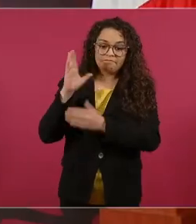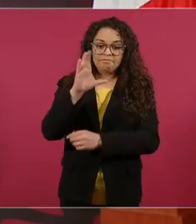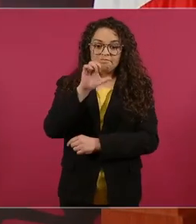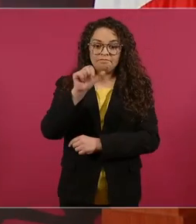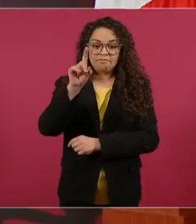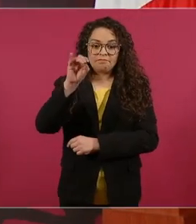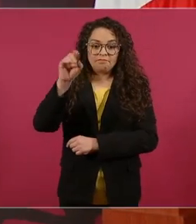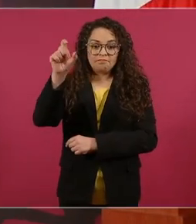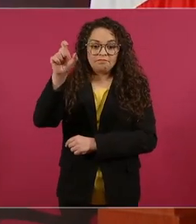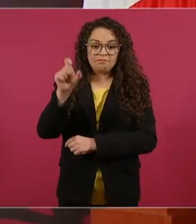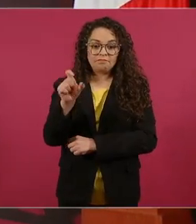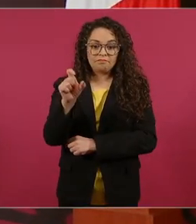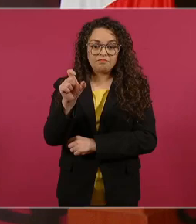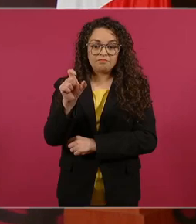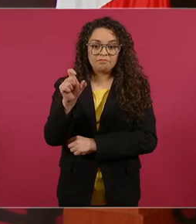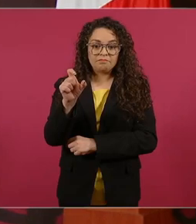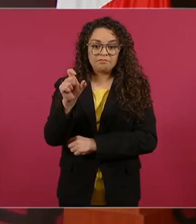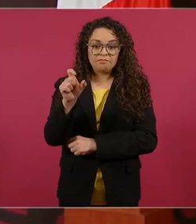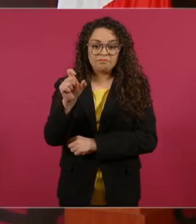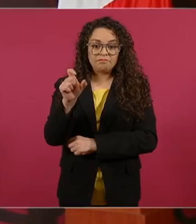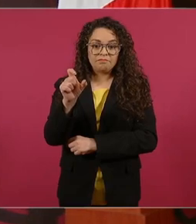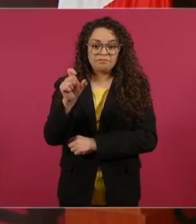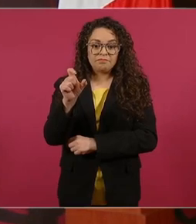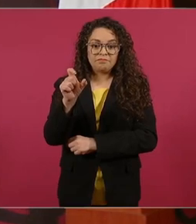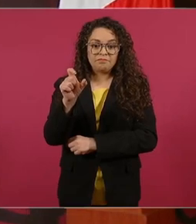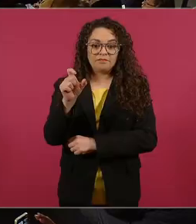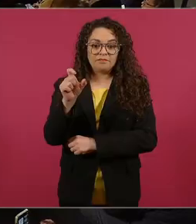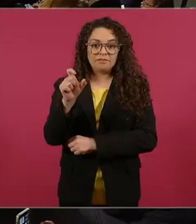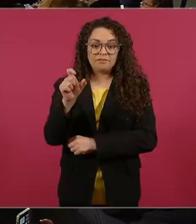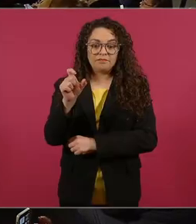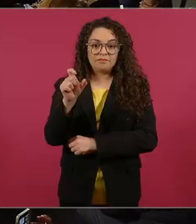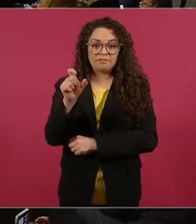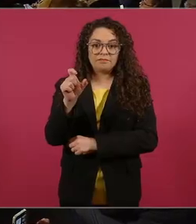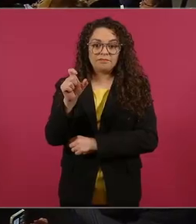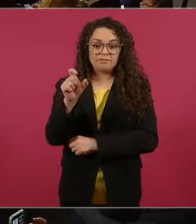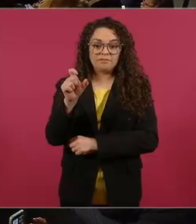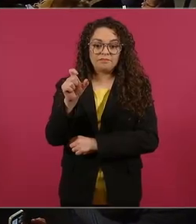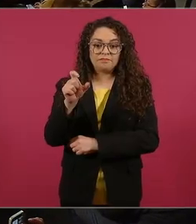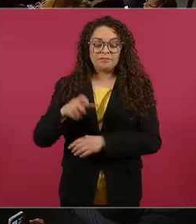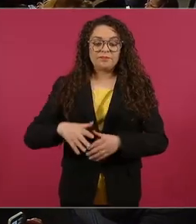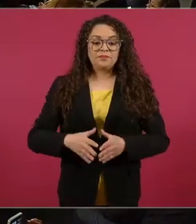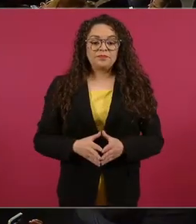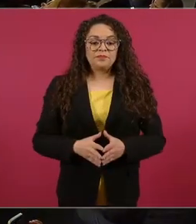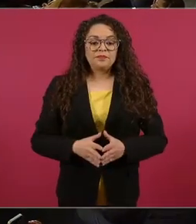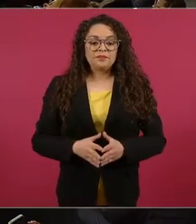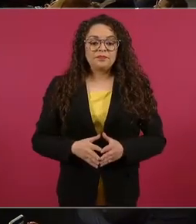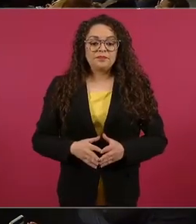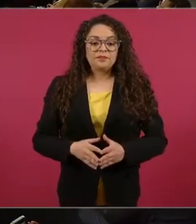Oh. ¿Y dónde están las tendencias y qué votos están usando para eso?